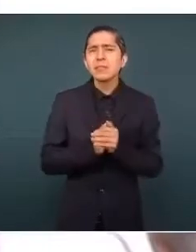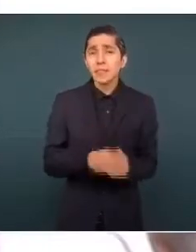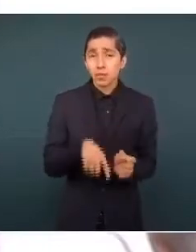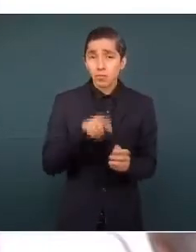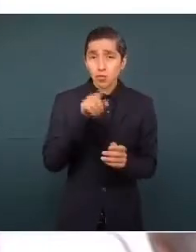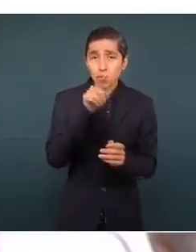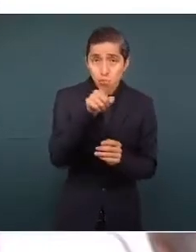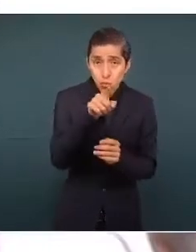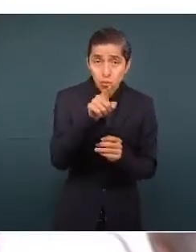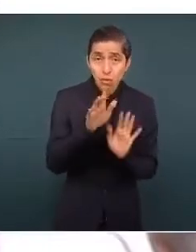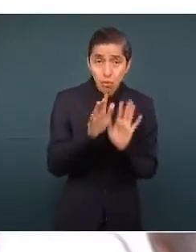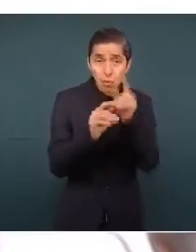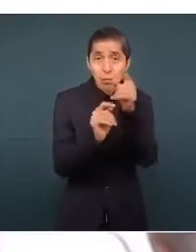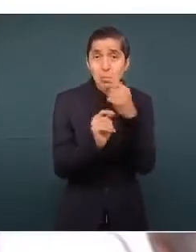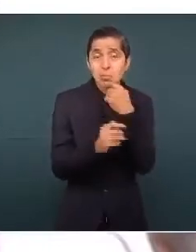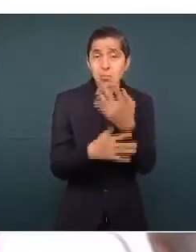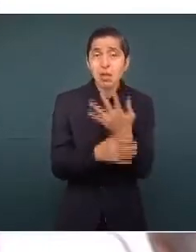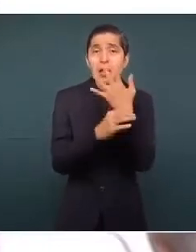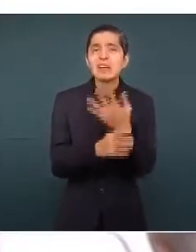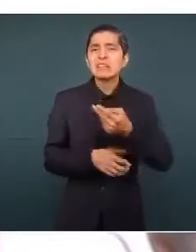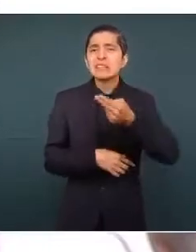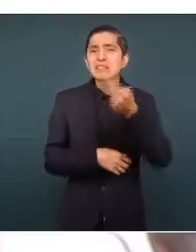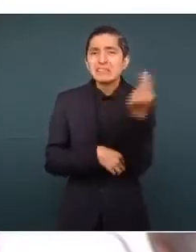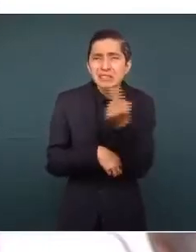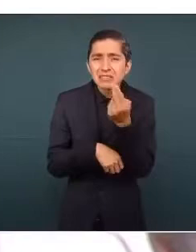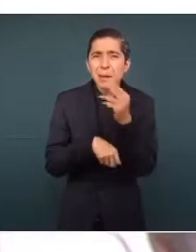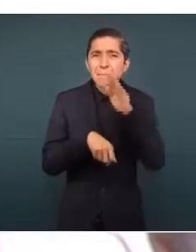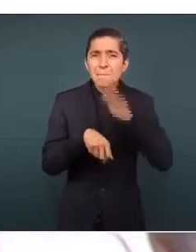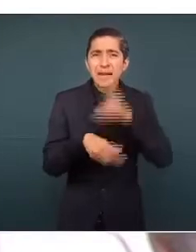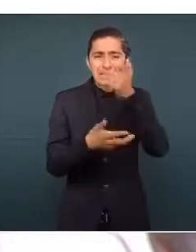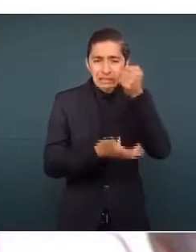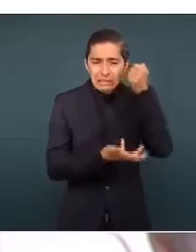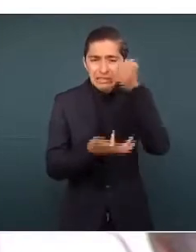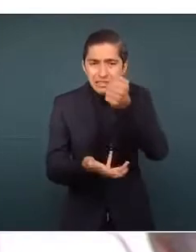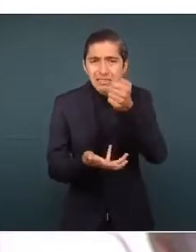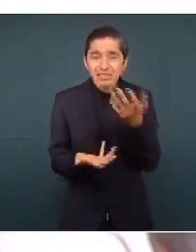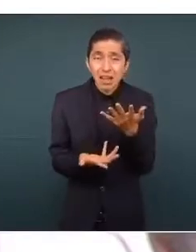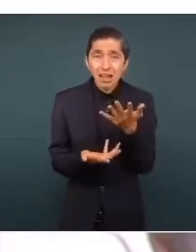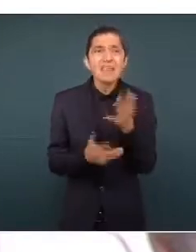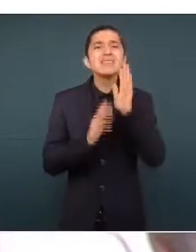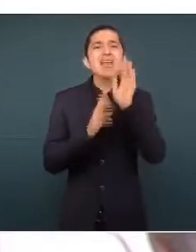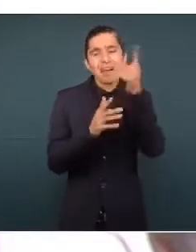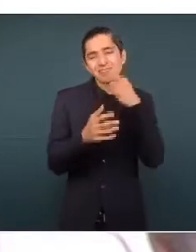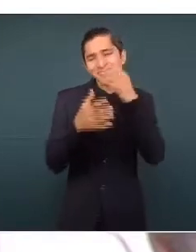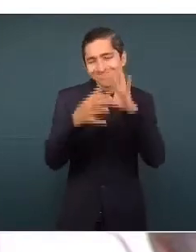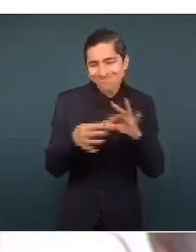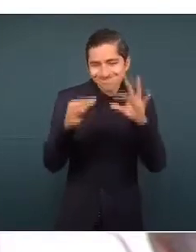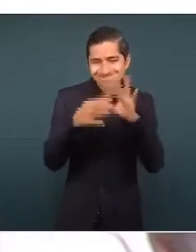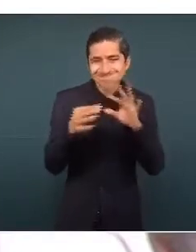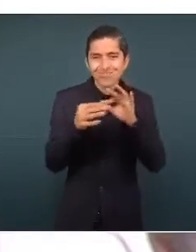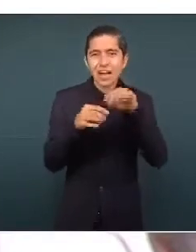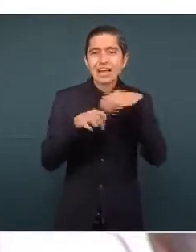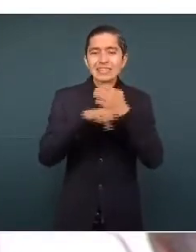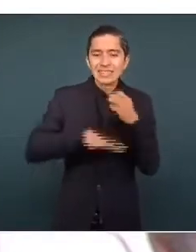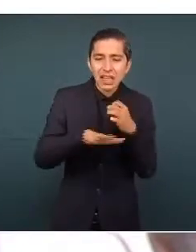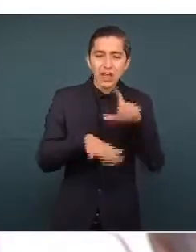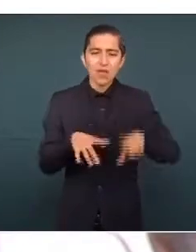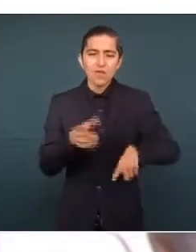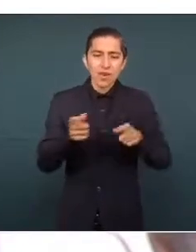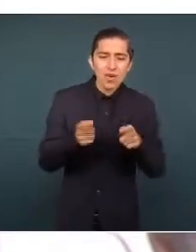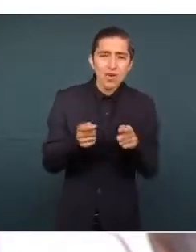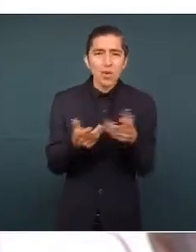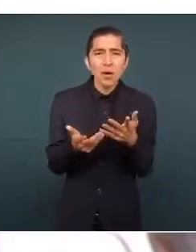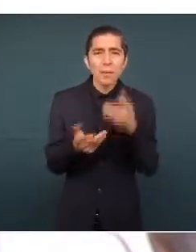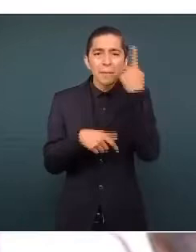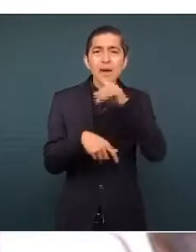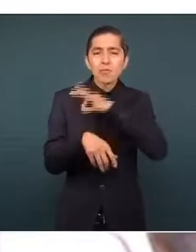Usted comenta respecto a la necesidad de más recursos, pues ya usted ha expuesto la necesidad del Estado y de su gobierno para